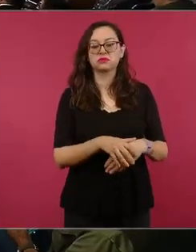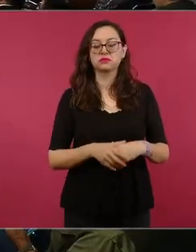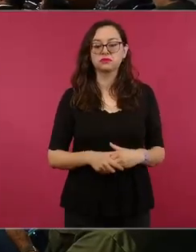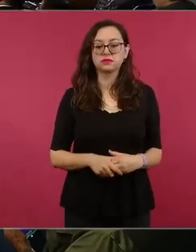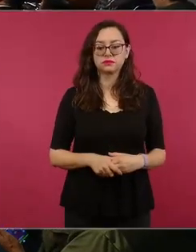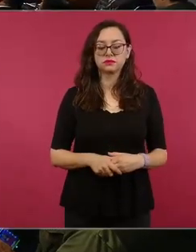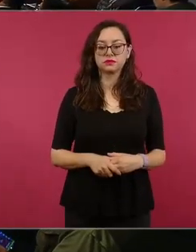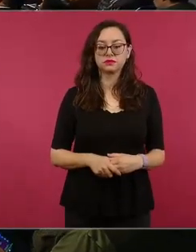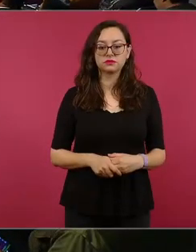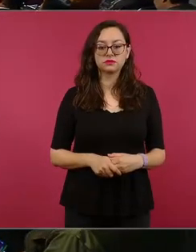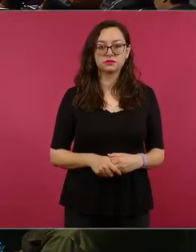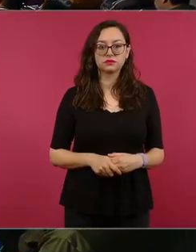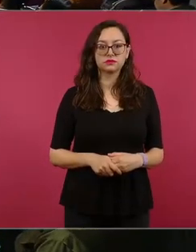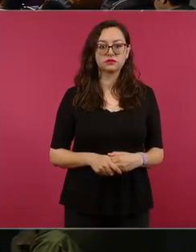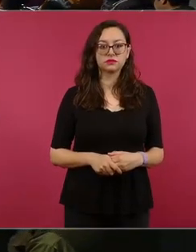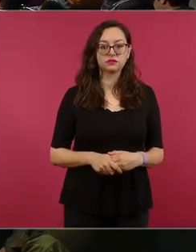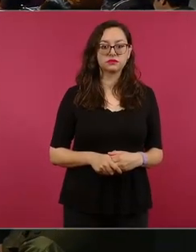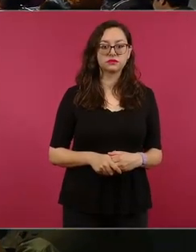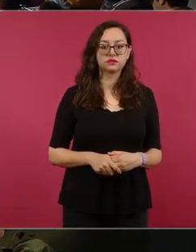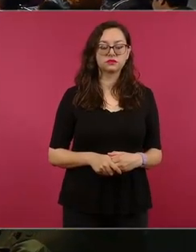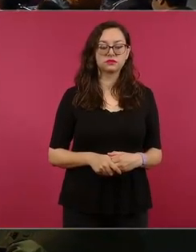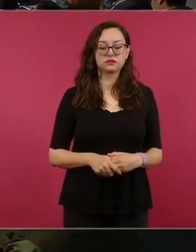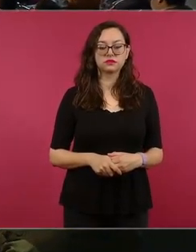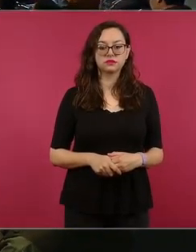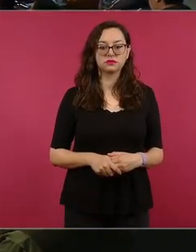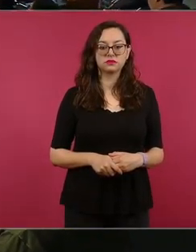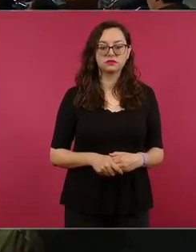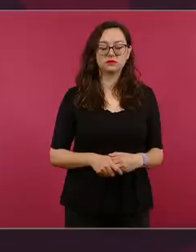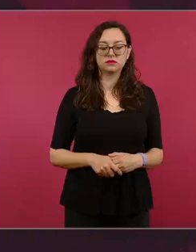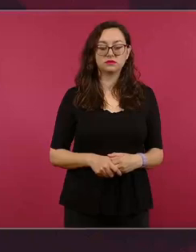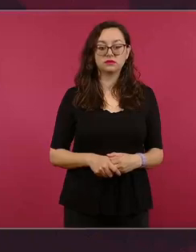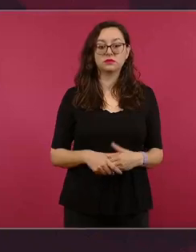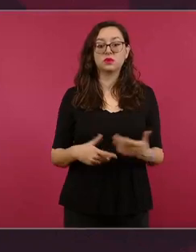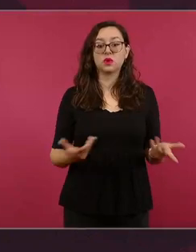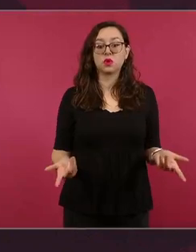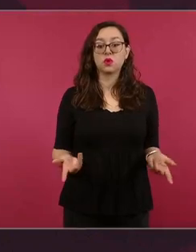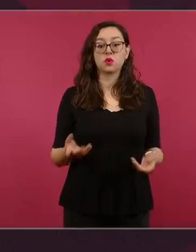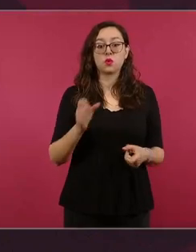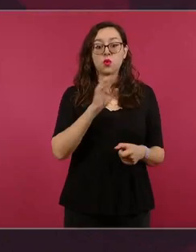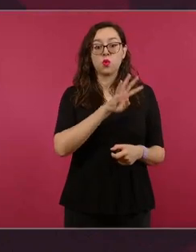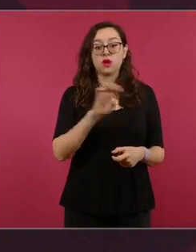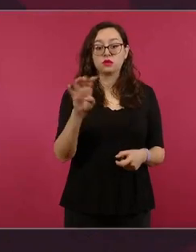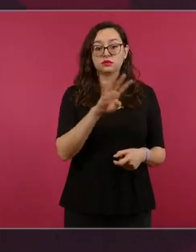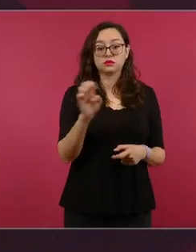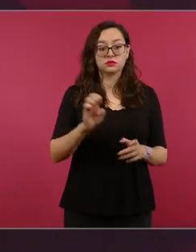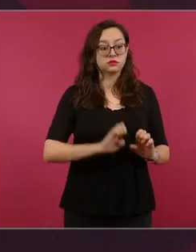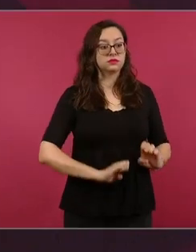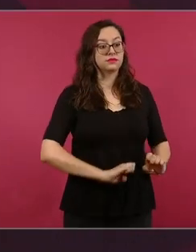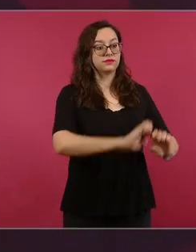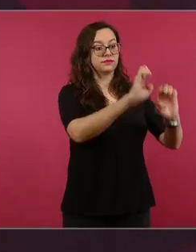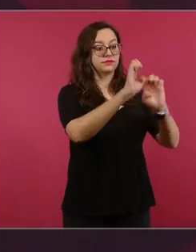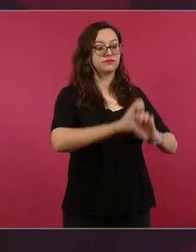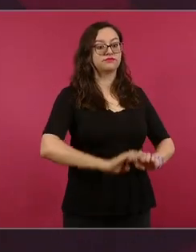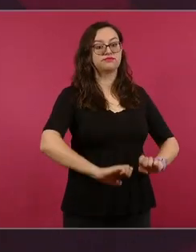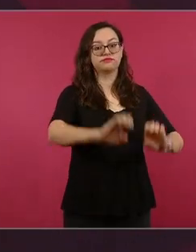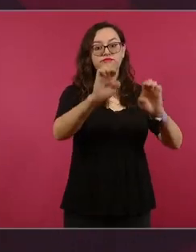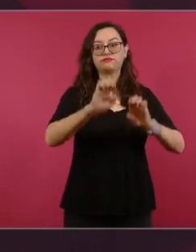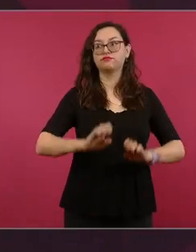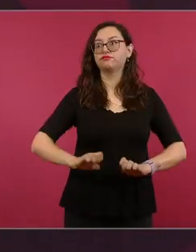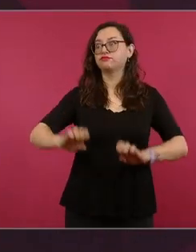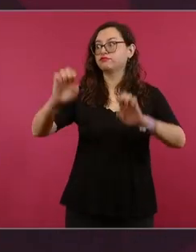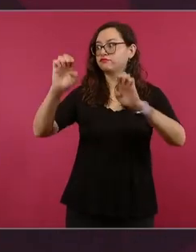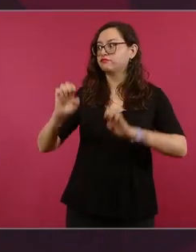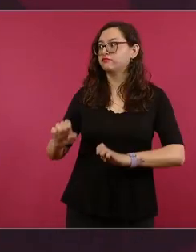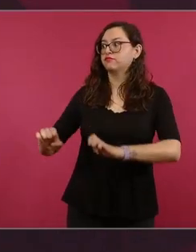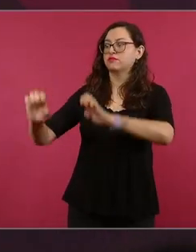El que se cuente con 400 cuarteles en todo el país de la Guardia